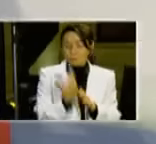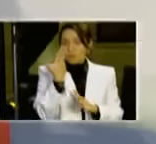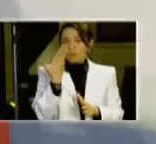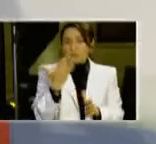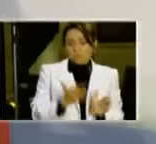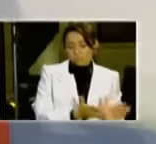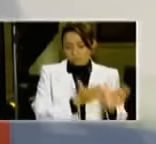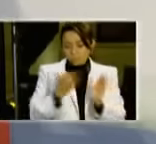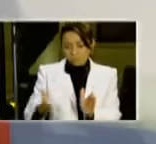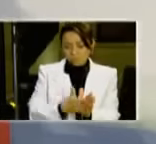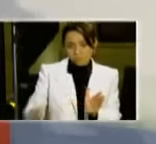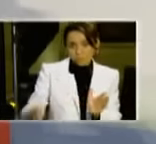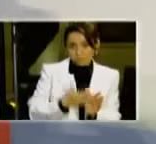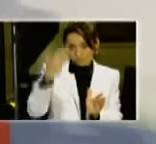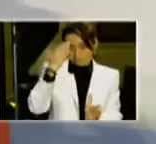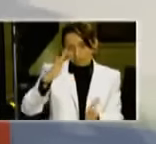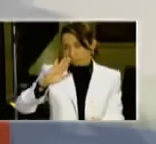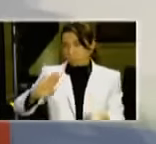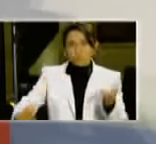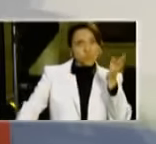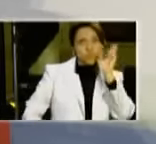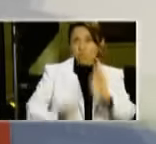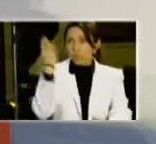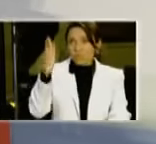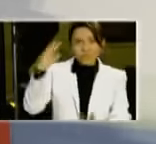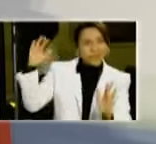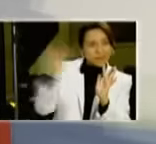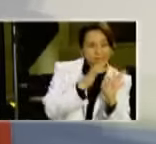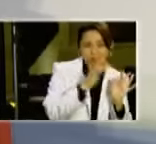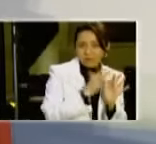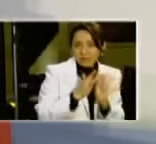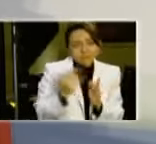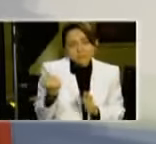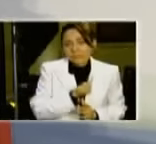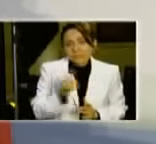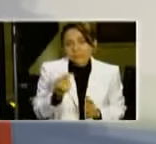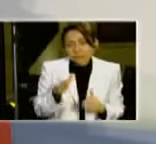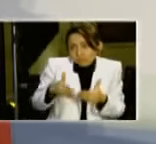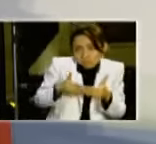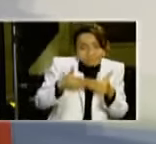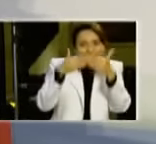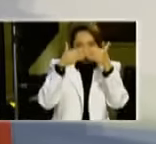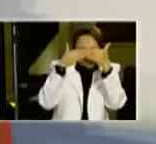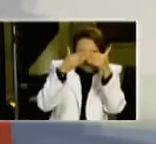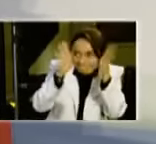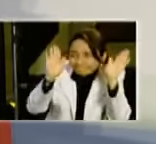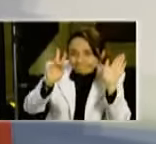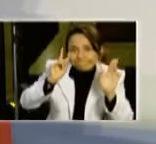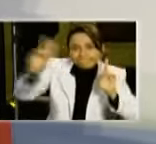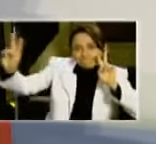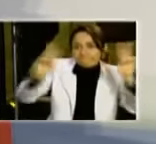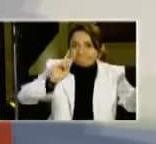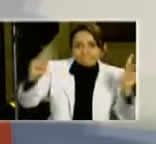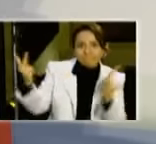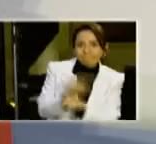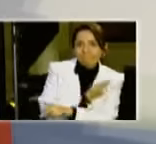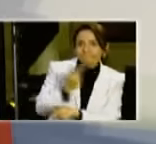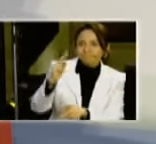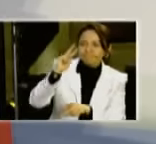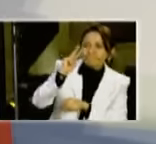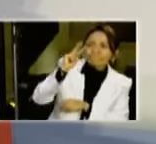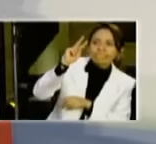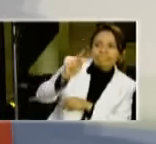más al mundo. Tenemos aún una inserción internacional insuficiente, lo cual, unido a las debilidades de nuestra propia